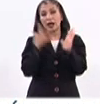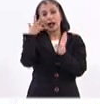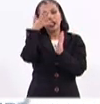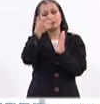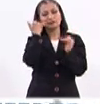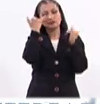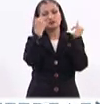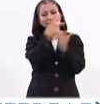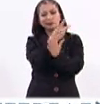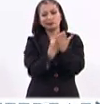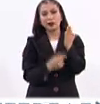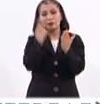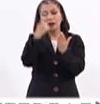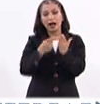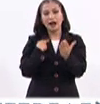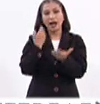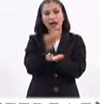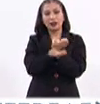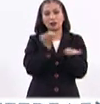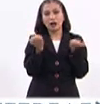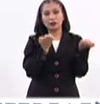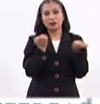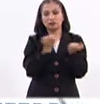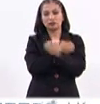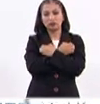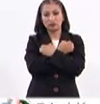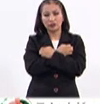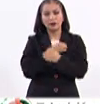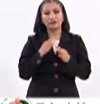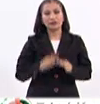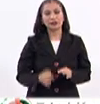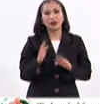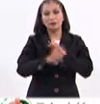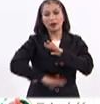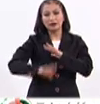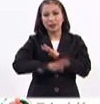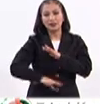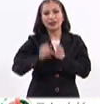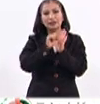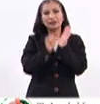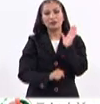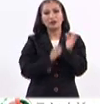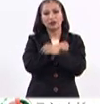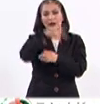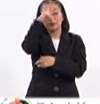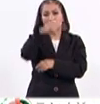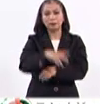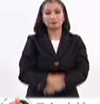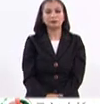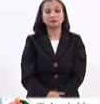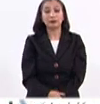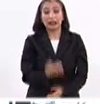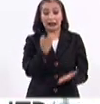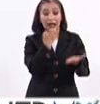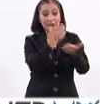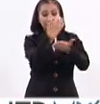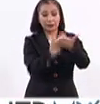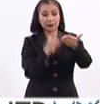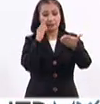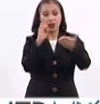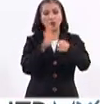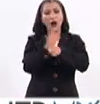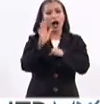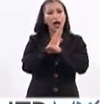una Estrategia Nacional para la Prestación de Educación Física de Calidad en el nivel básico del sistema educativo mexicano, el cual pues revisa